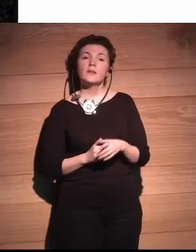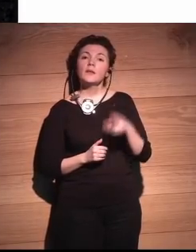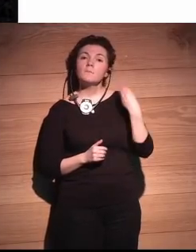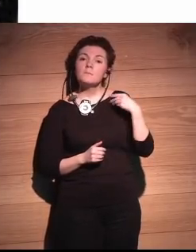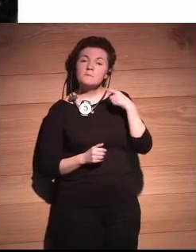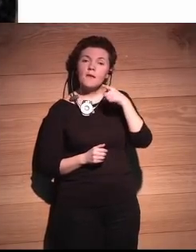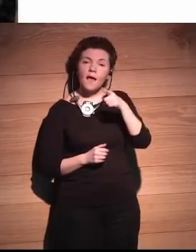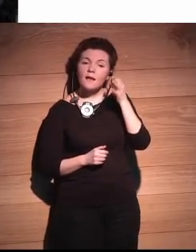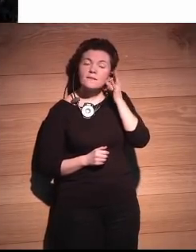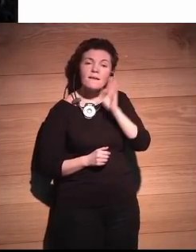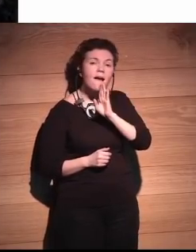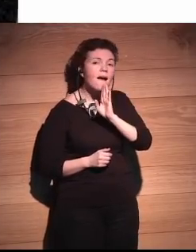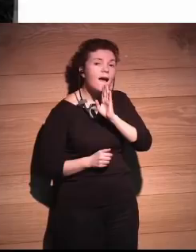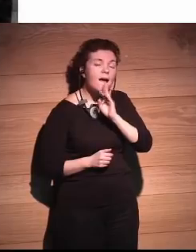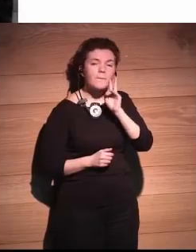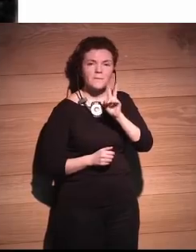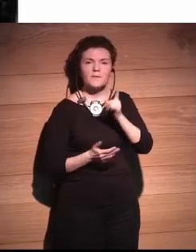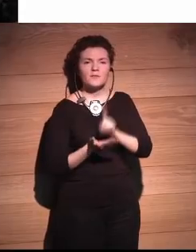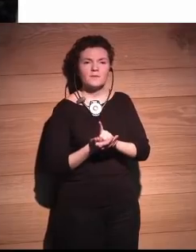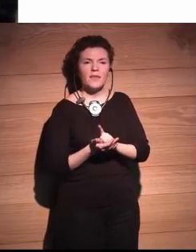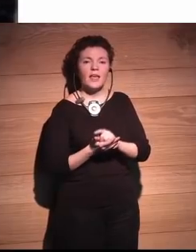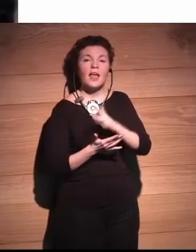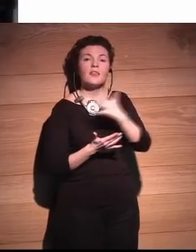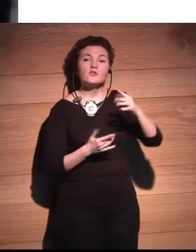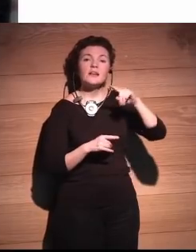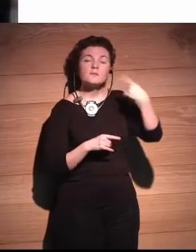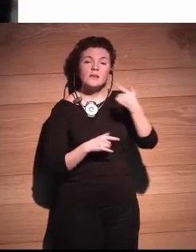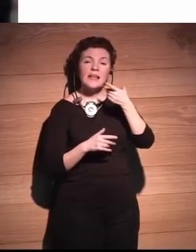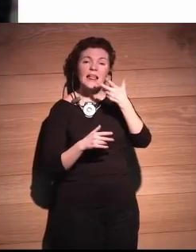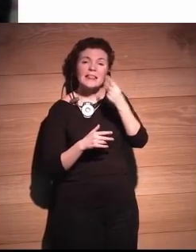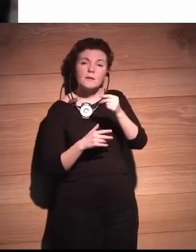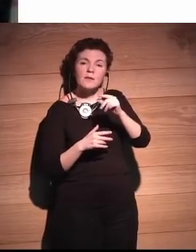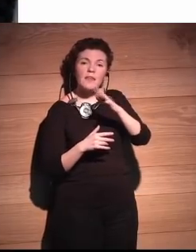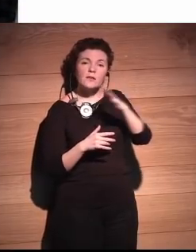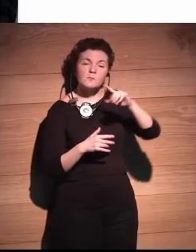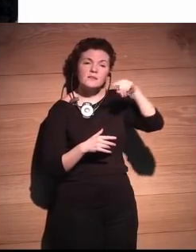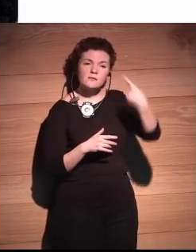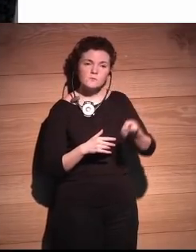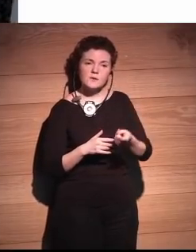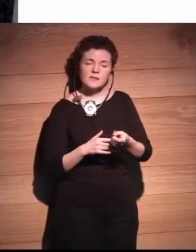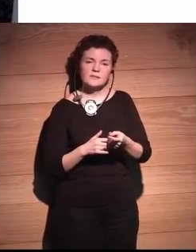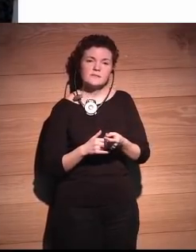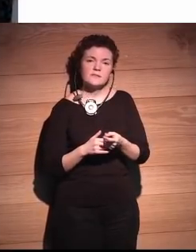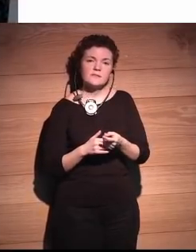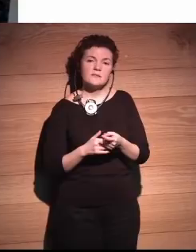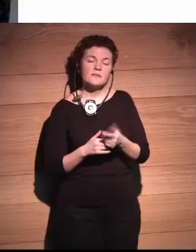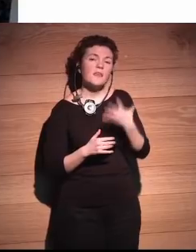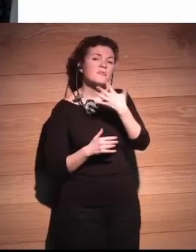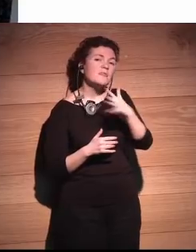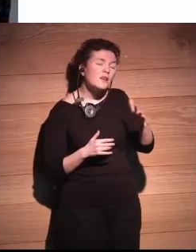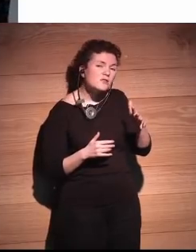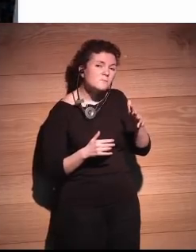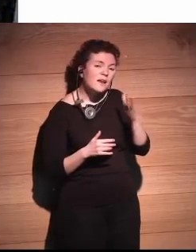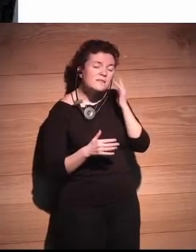Y aquí vemos a la misma niña otra vez, 5 semanas después de la terapia génica. 5 semanas después de